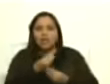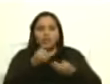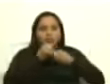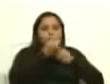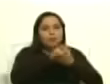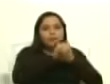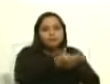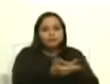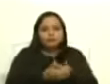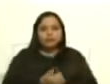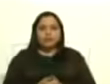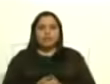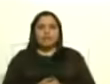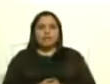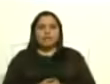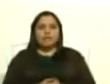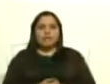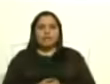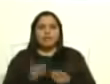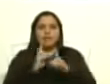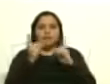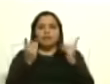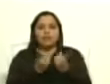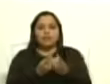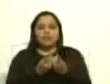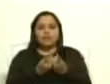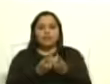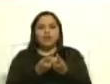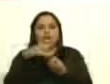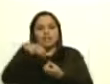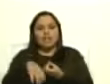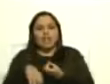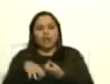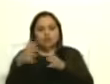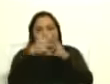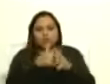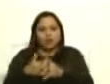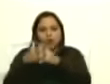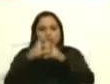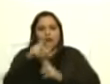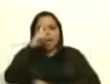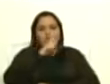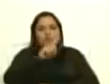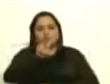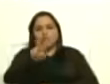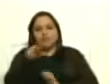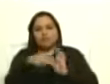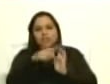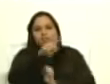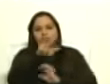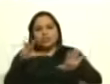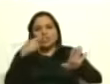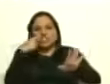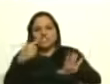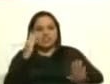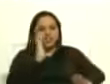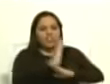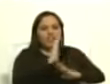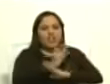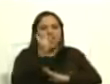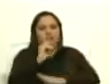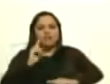declaraciones. Departamento de Estado en 2018, las medidas contra Venezuela están funcionando.